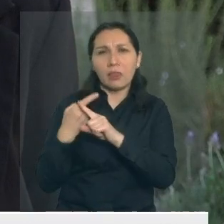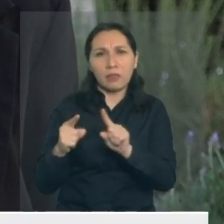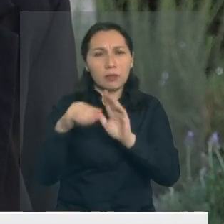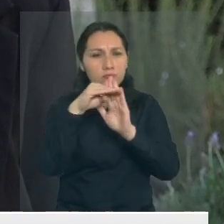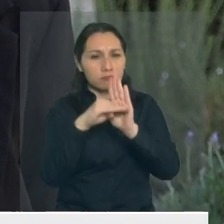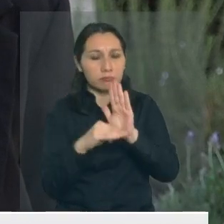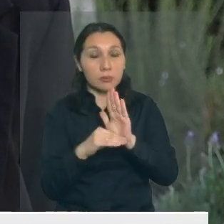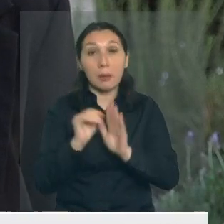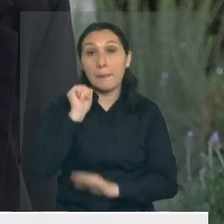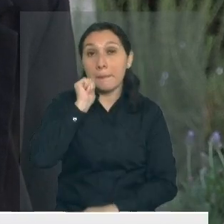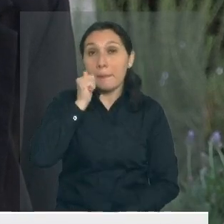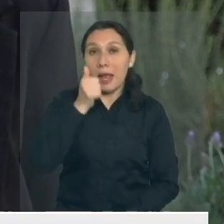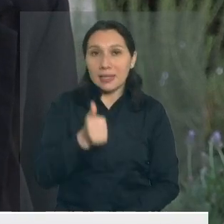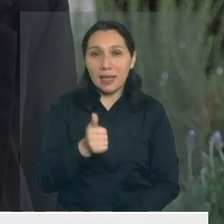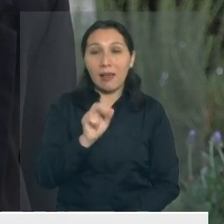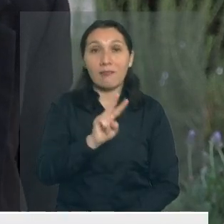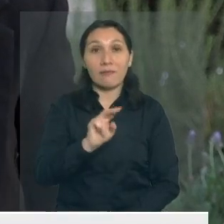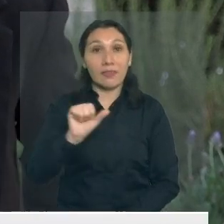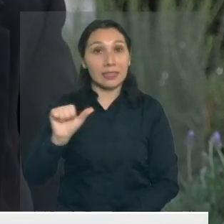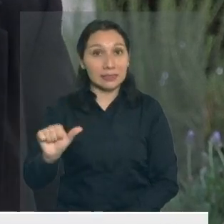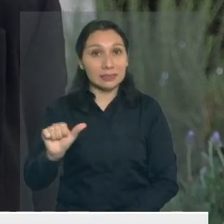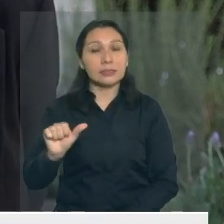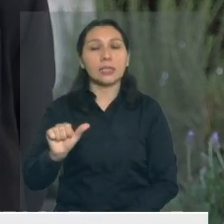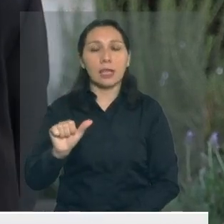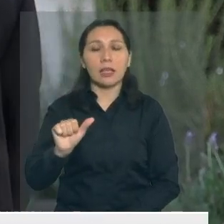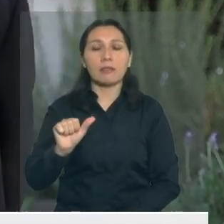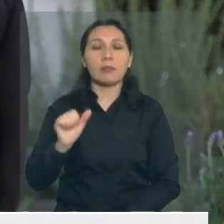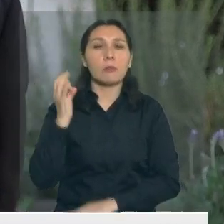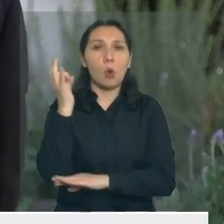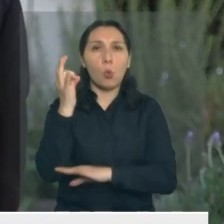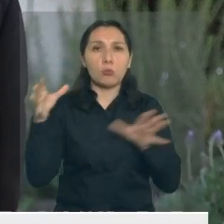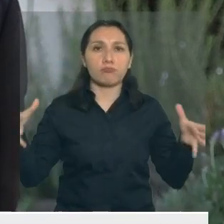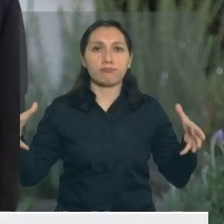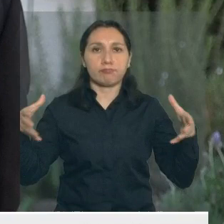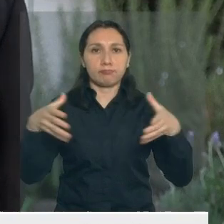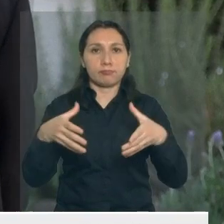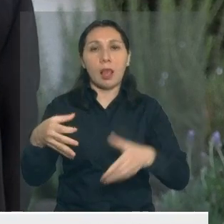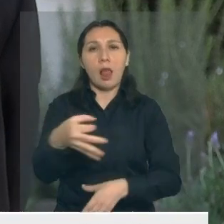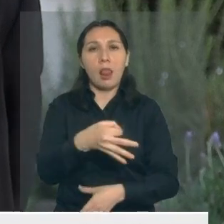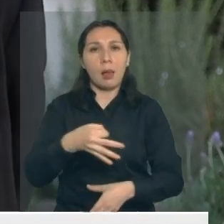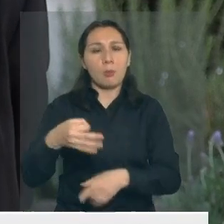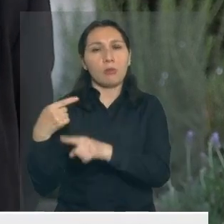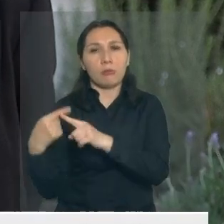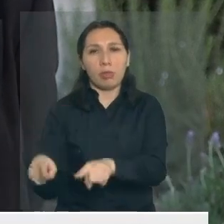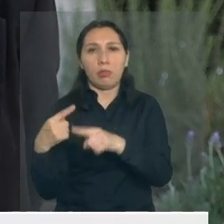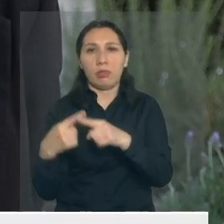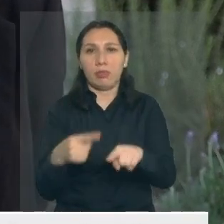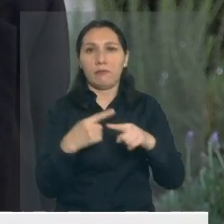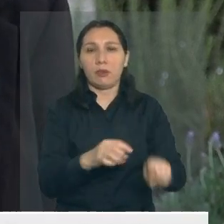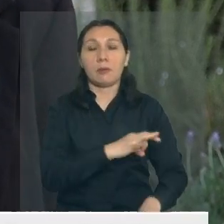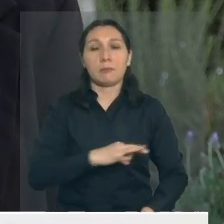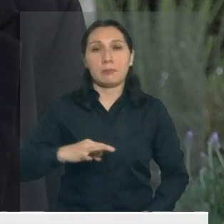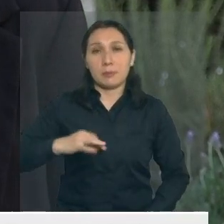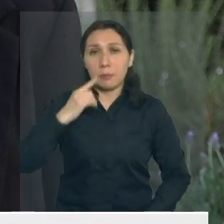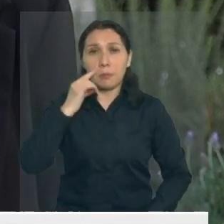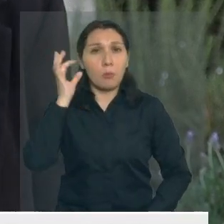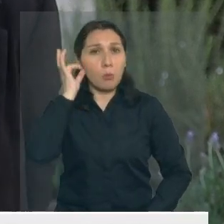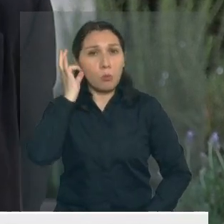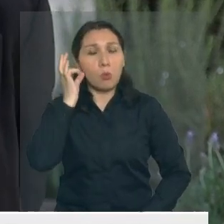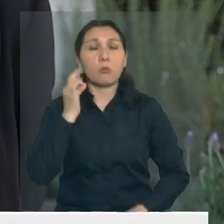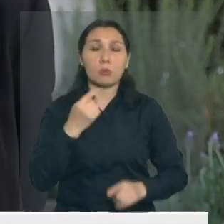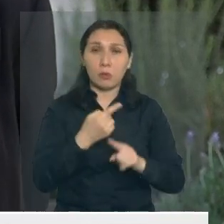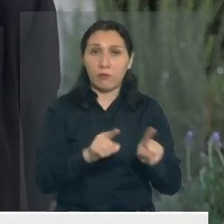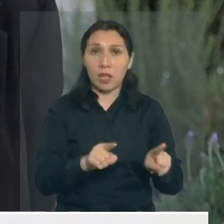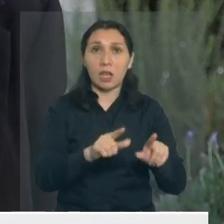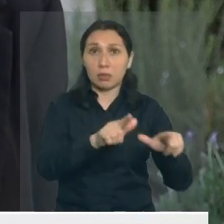medidas y el día de mañana, 26, vamos a tener un encuentro en el Palacio de la Moneda con los distintos ministros y ministras de las carteras,